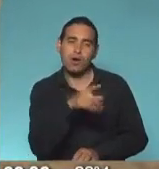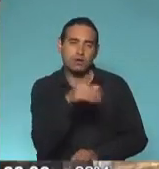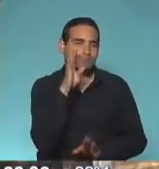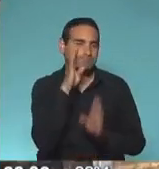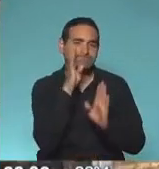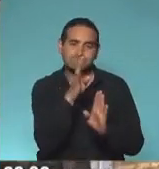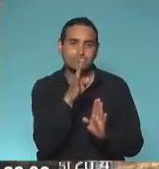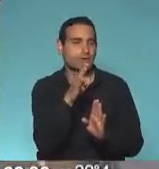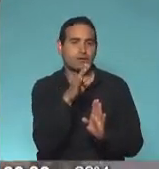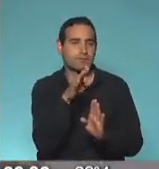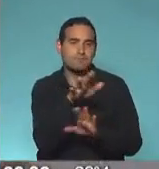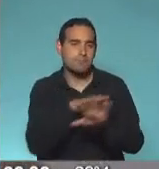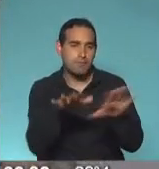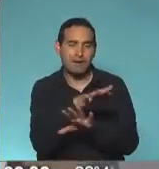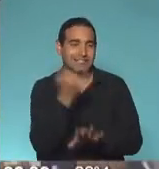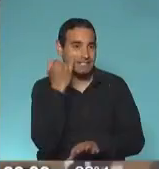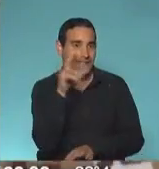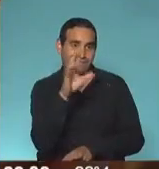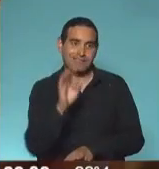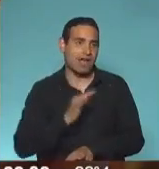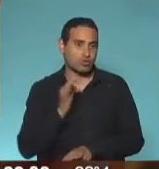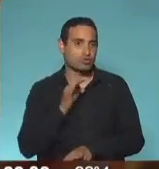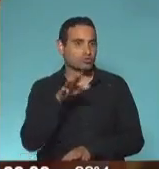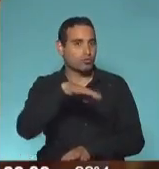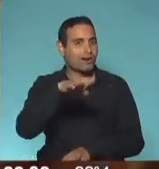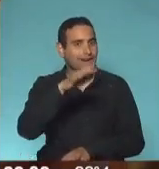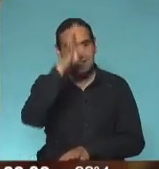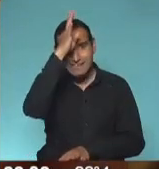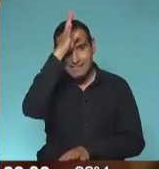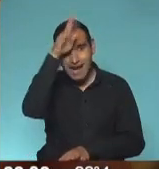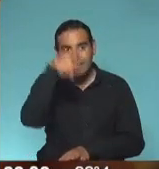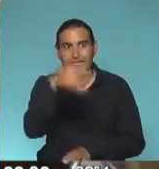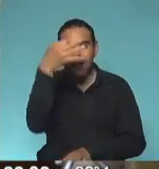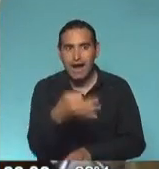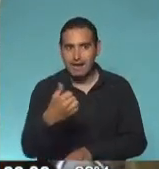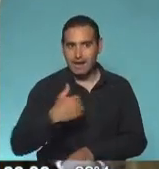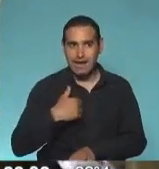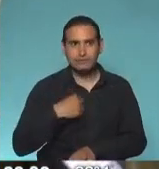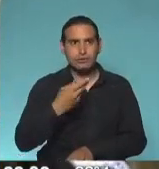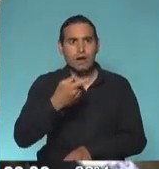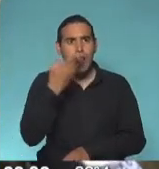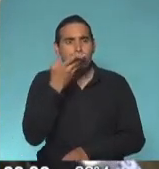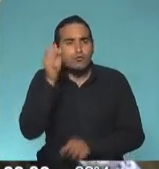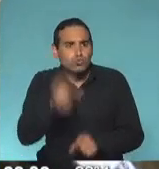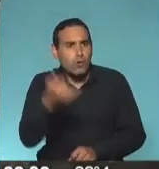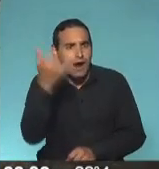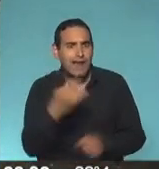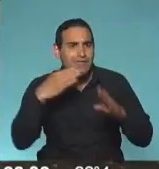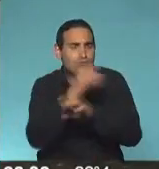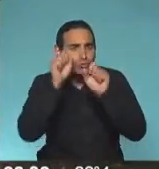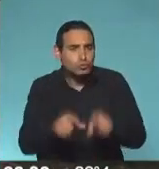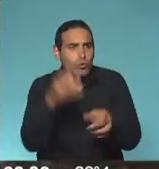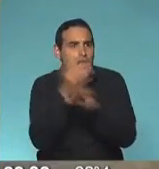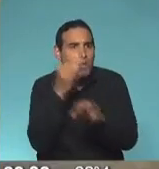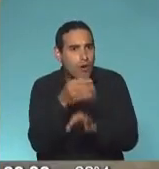el Estado que están formando de hace 3 décadas en Irak, donde tienen un ejército, donde tienen un lenguaje propio, donde tienen escuelas que ellos dominan,